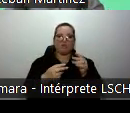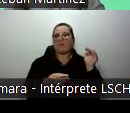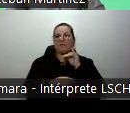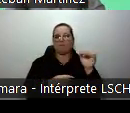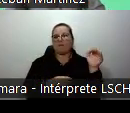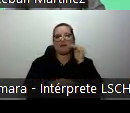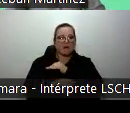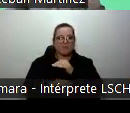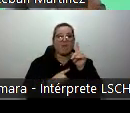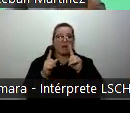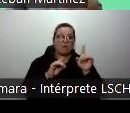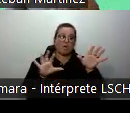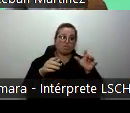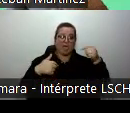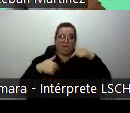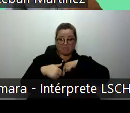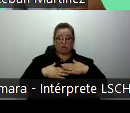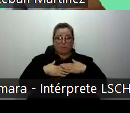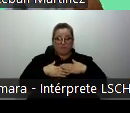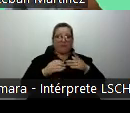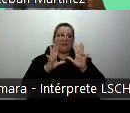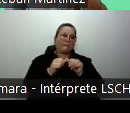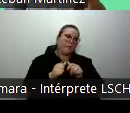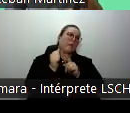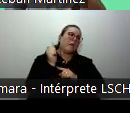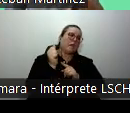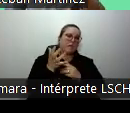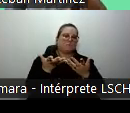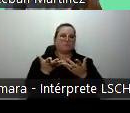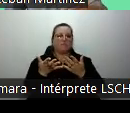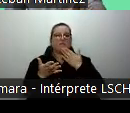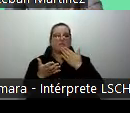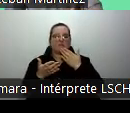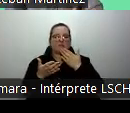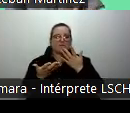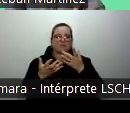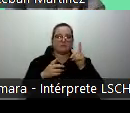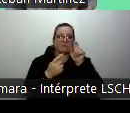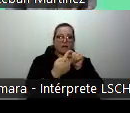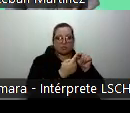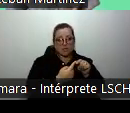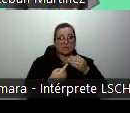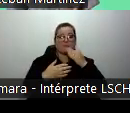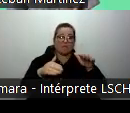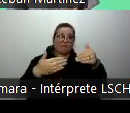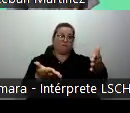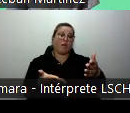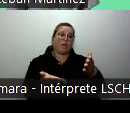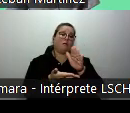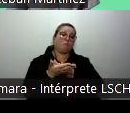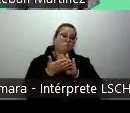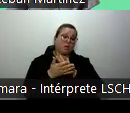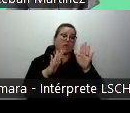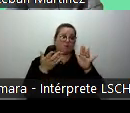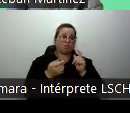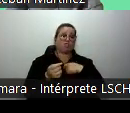hay factores internos tanto tuyo la familia eh Así como bien personales como también externos que pueden hacer que tengas que